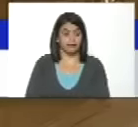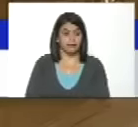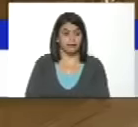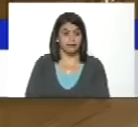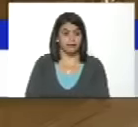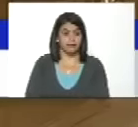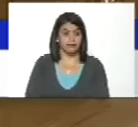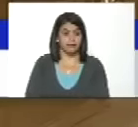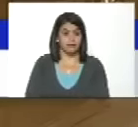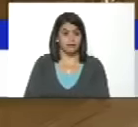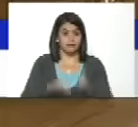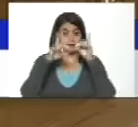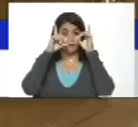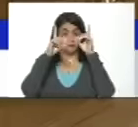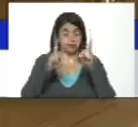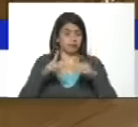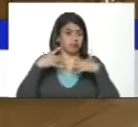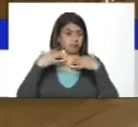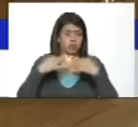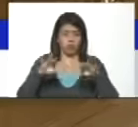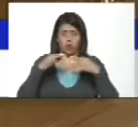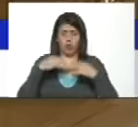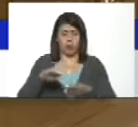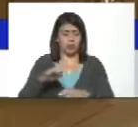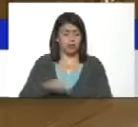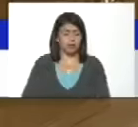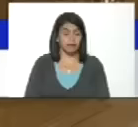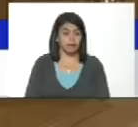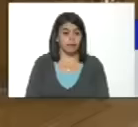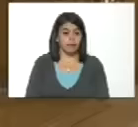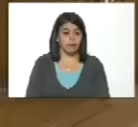Él decidió seguir y